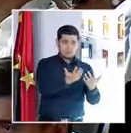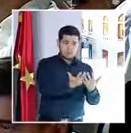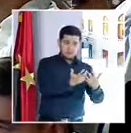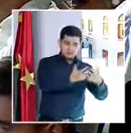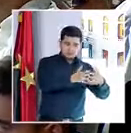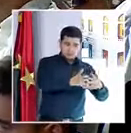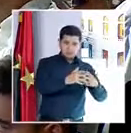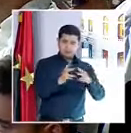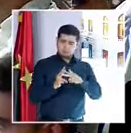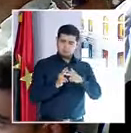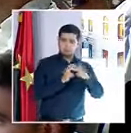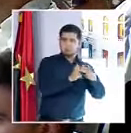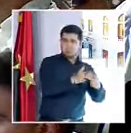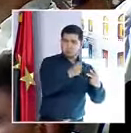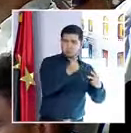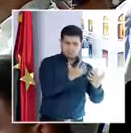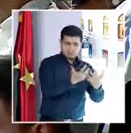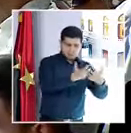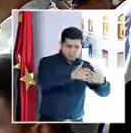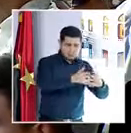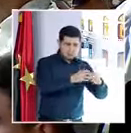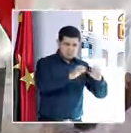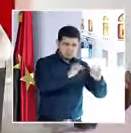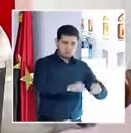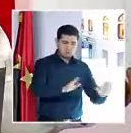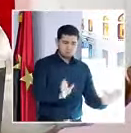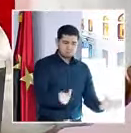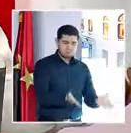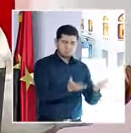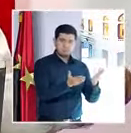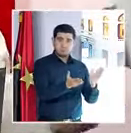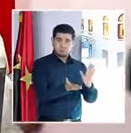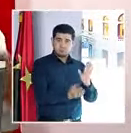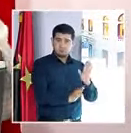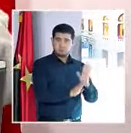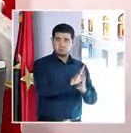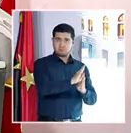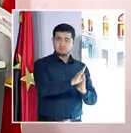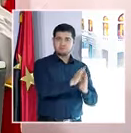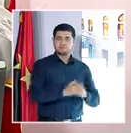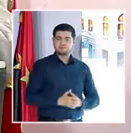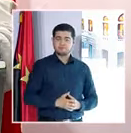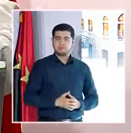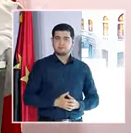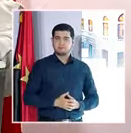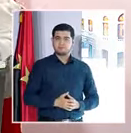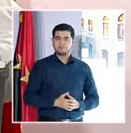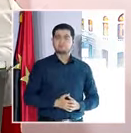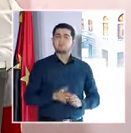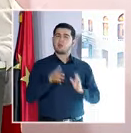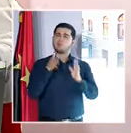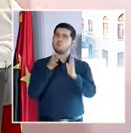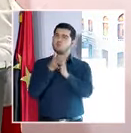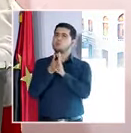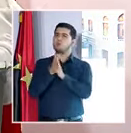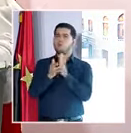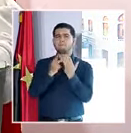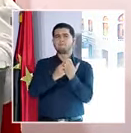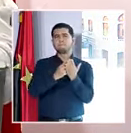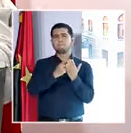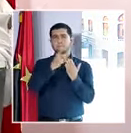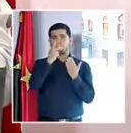y mediana empresa. Un proyecto muy importante que todos ustedes conocen como el proyecto de la